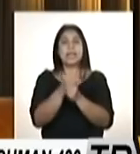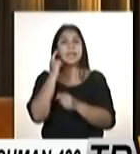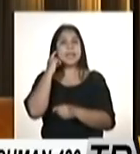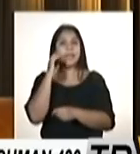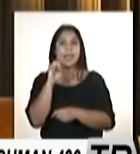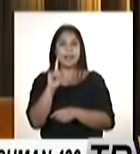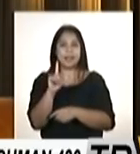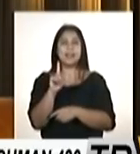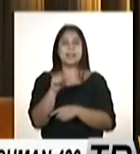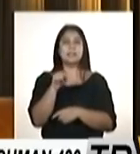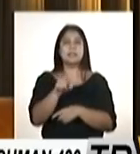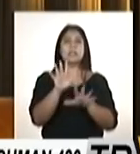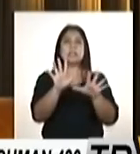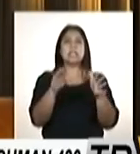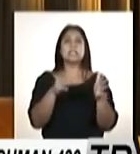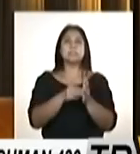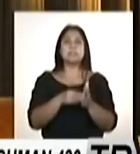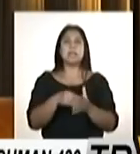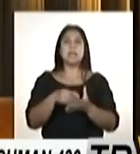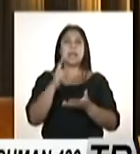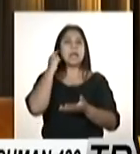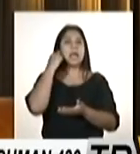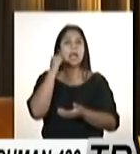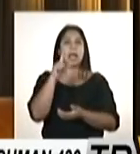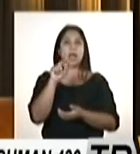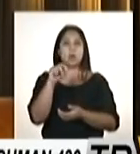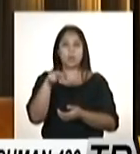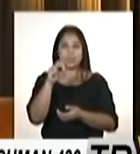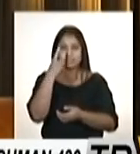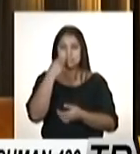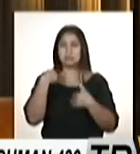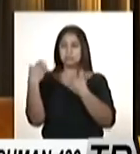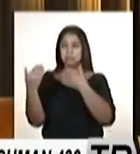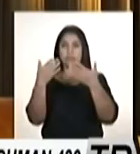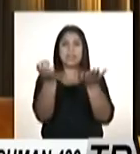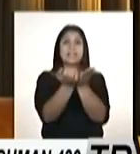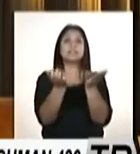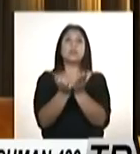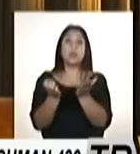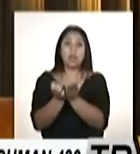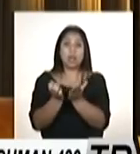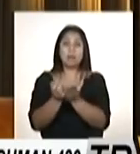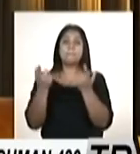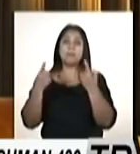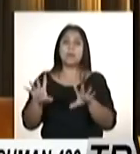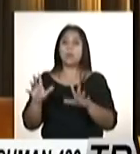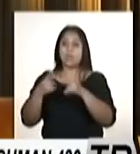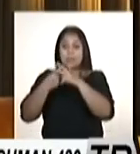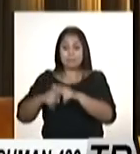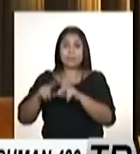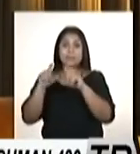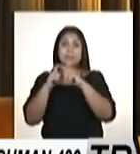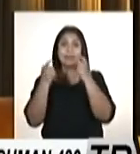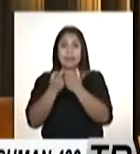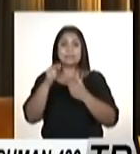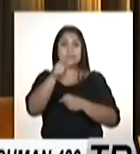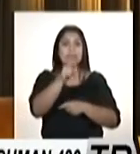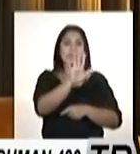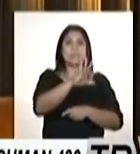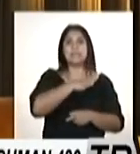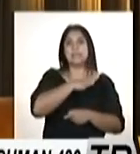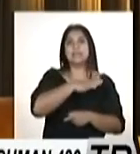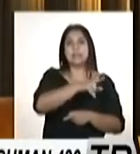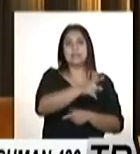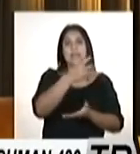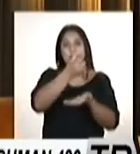mil galones para principiar a surtir a las escuelas para que cuando regresen los niños tengamos alcohol en